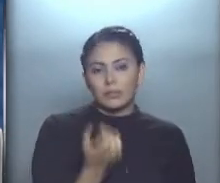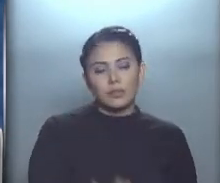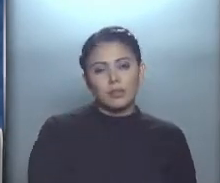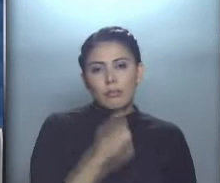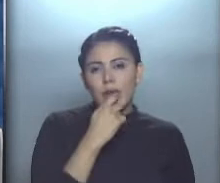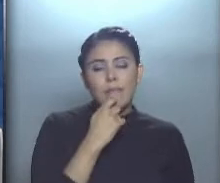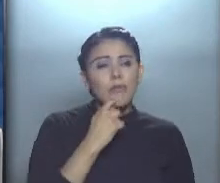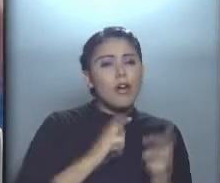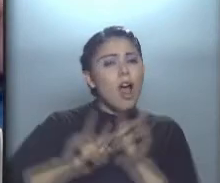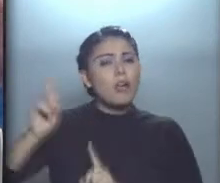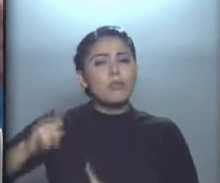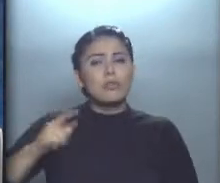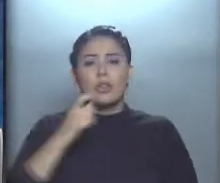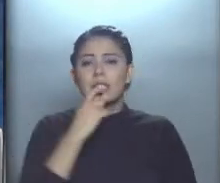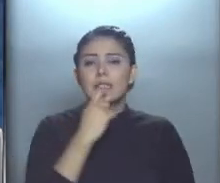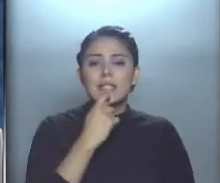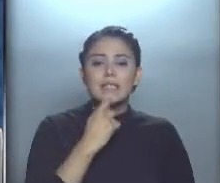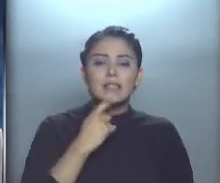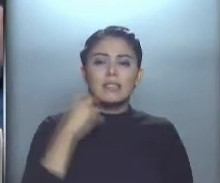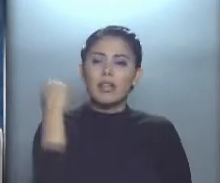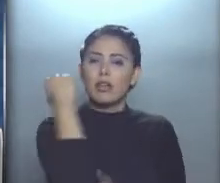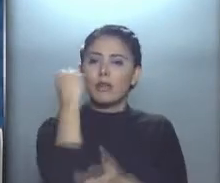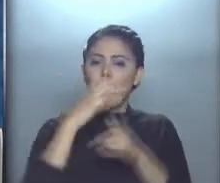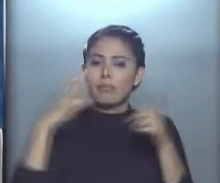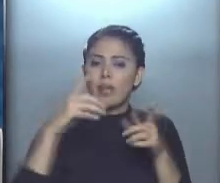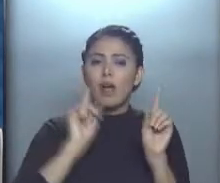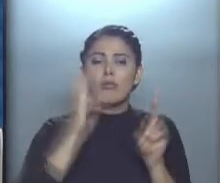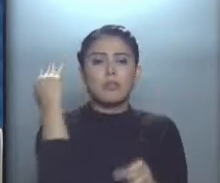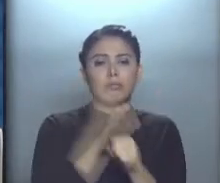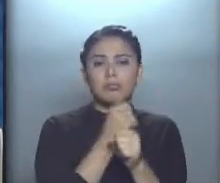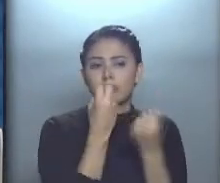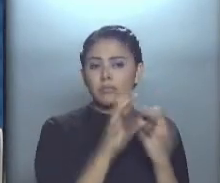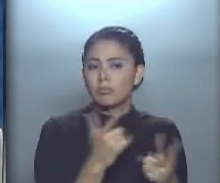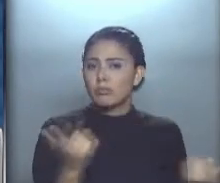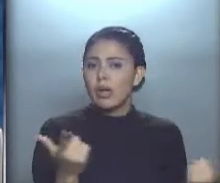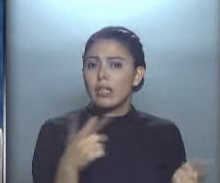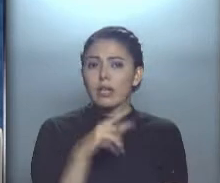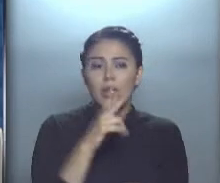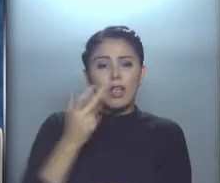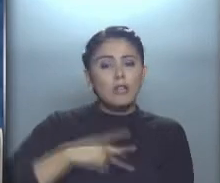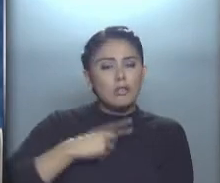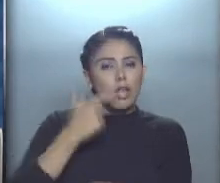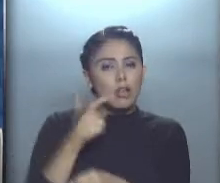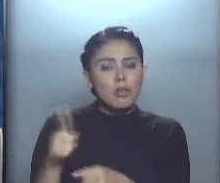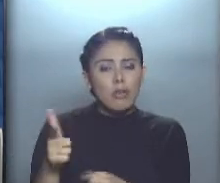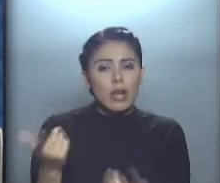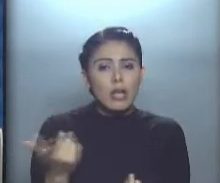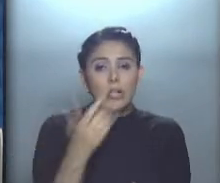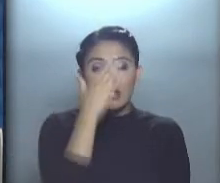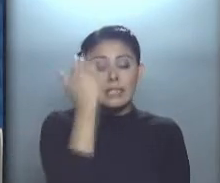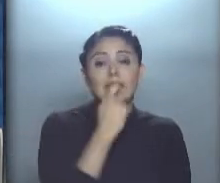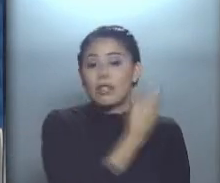de aquellos que por inestabilidad macroeconómica fueron desempleados y no tenían la cobertura provisional correspondiente. Si el Estado no hace el